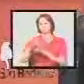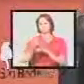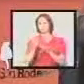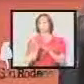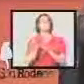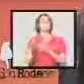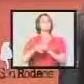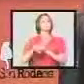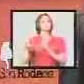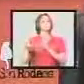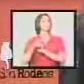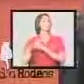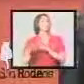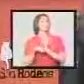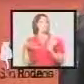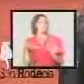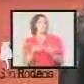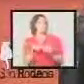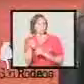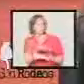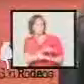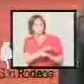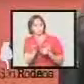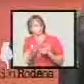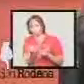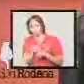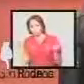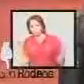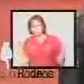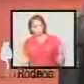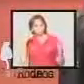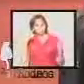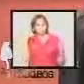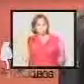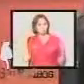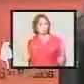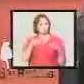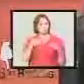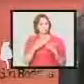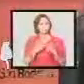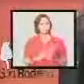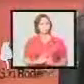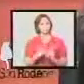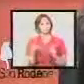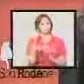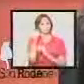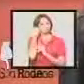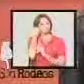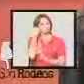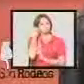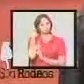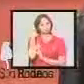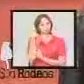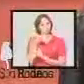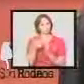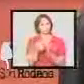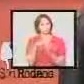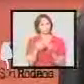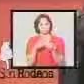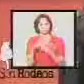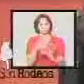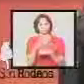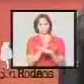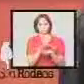negocios, un modelo de oficinas totalmente diferente. No sé si has tenido la oportunidad de ir a las nuevas oficinas del banco en